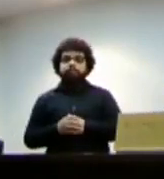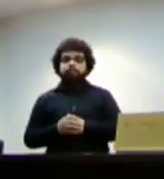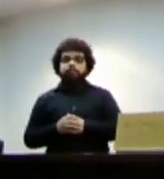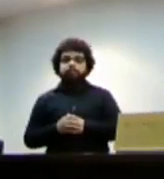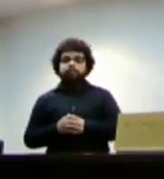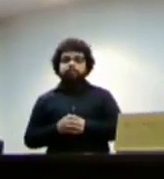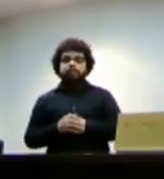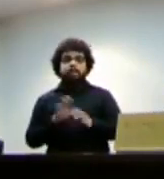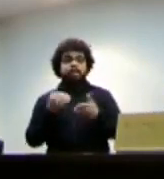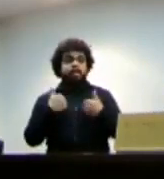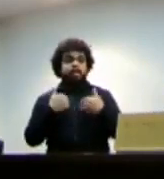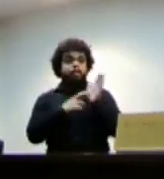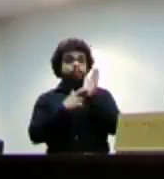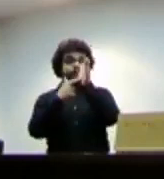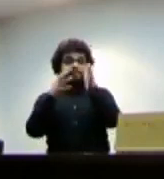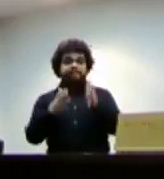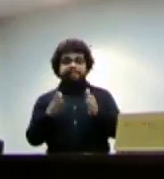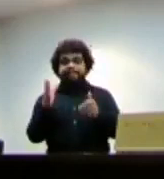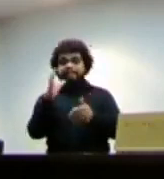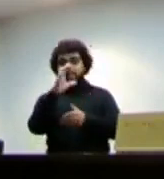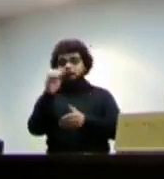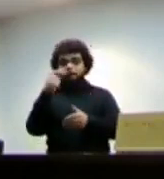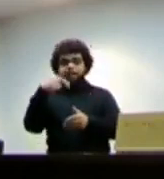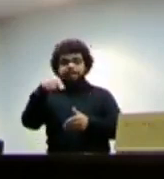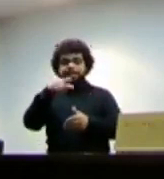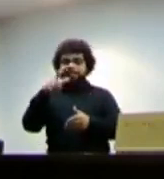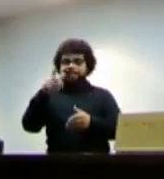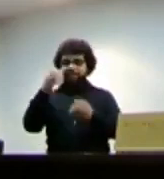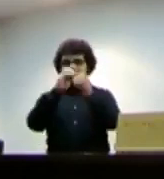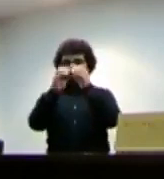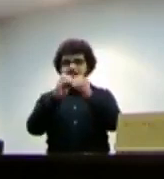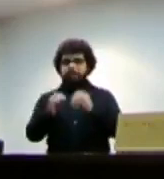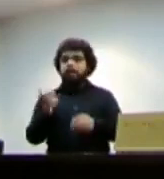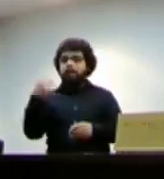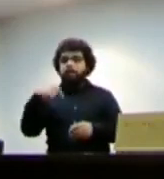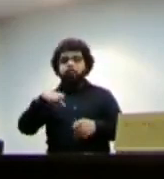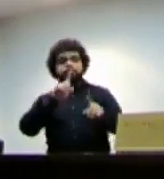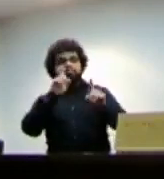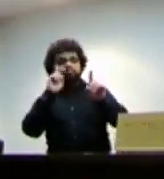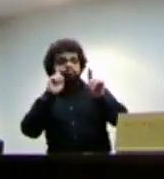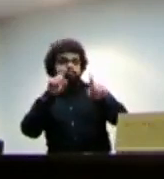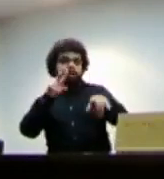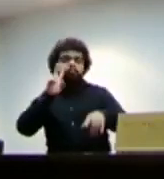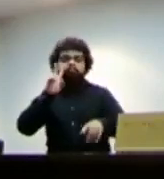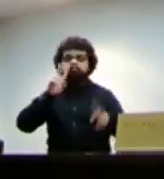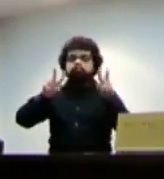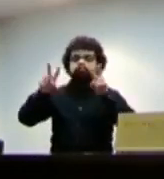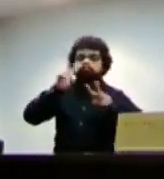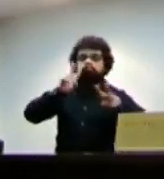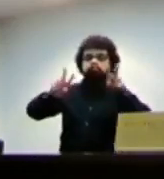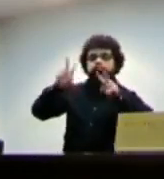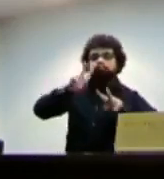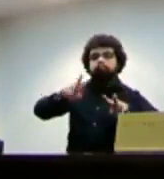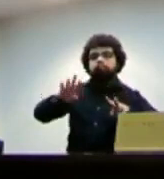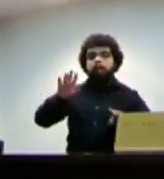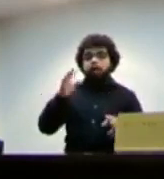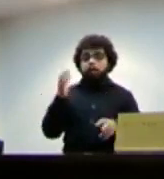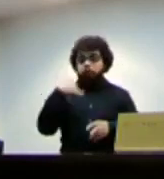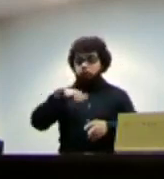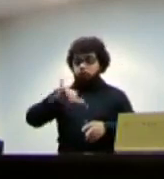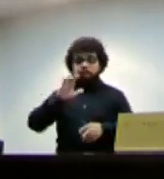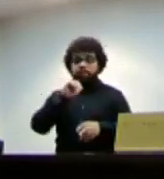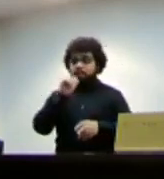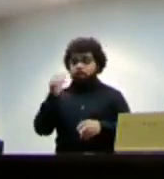Tuvimos un representante de la compañía que reparó la unidad, fueron a observarla, la estamos abriendo, todavía no hemos terminado, nos